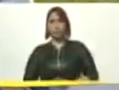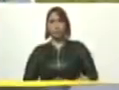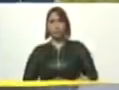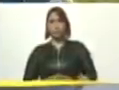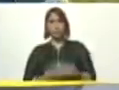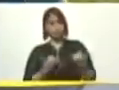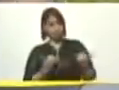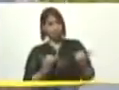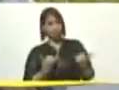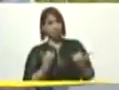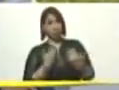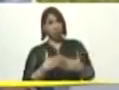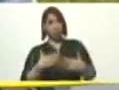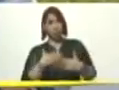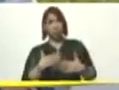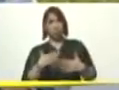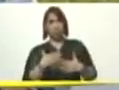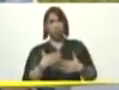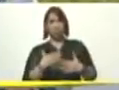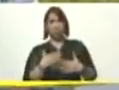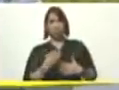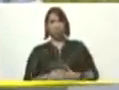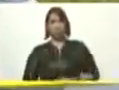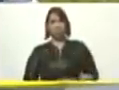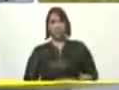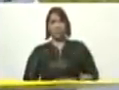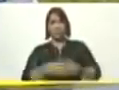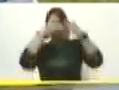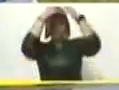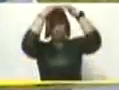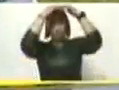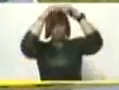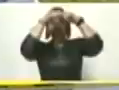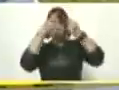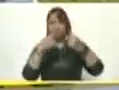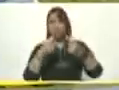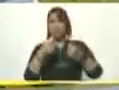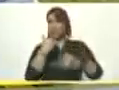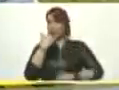le digo algo en la un derrame en la cabeza